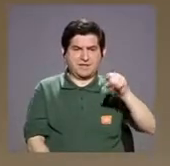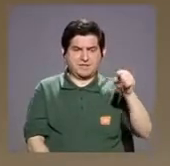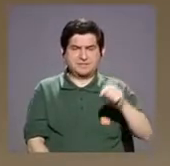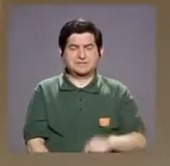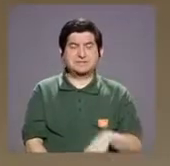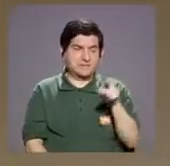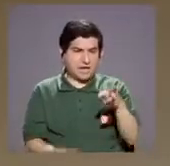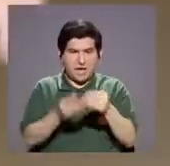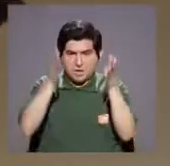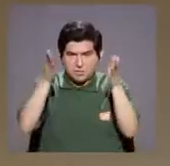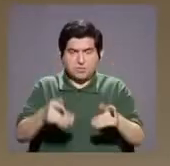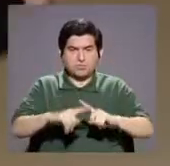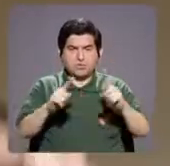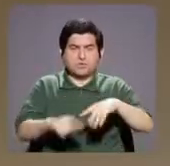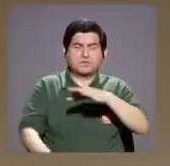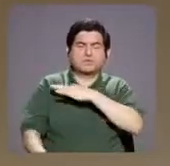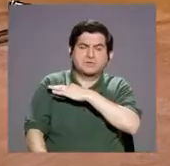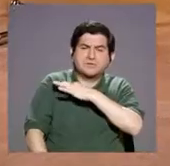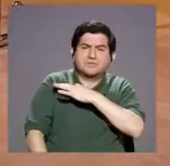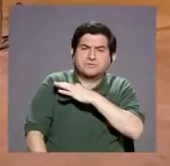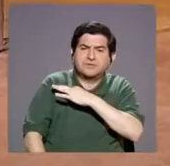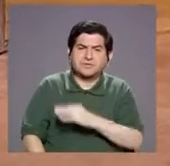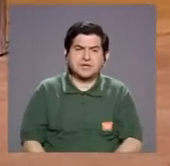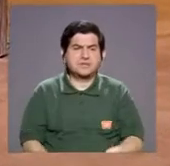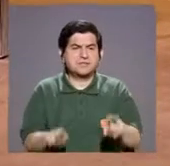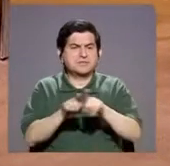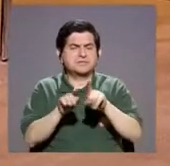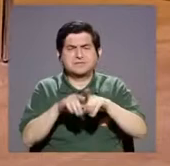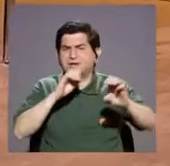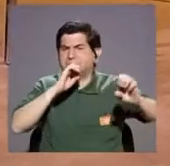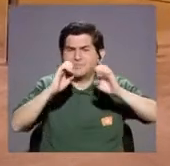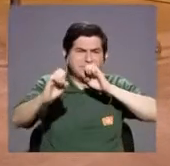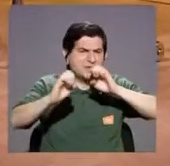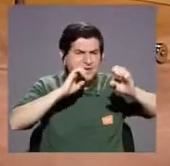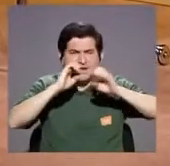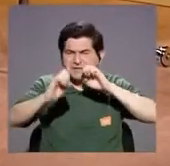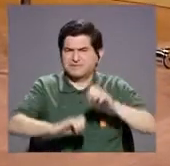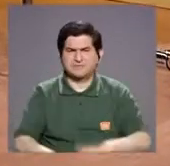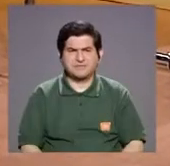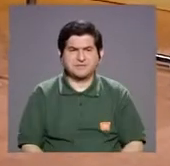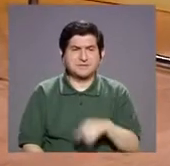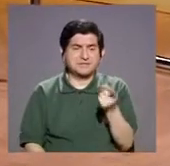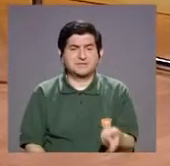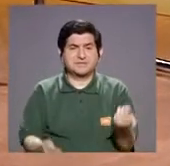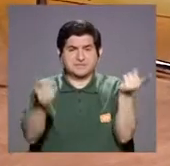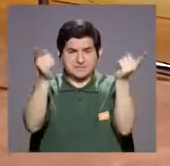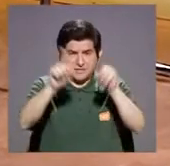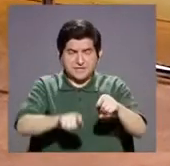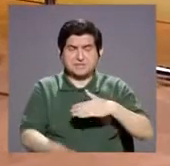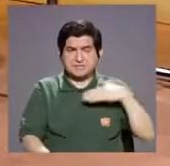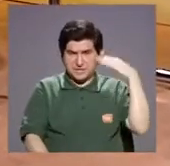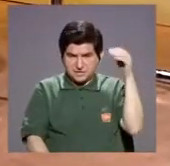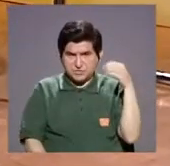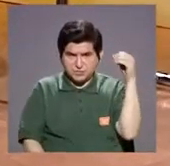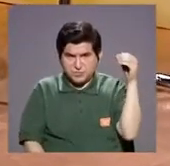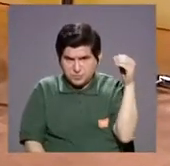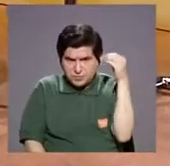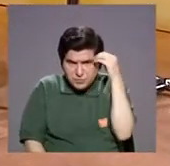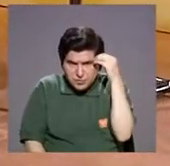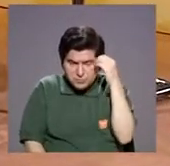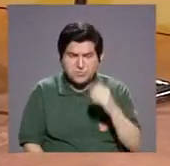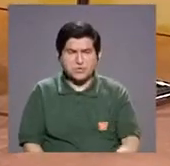serie de invitaciones que usted hace y unas entrevistas muy en mi opinión y yo no soy